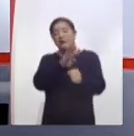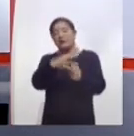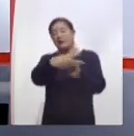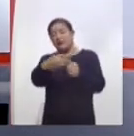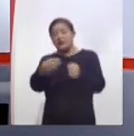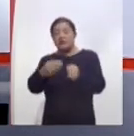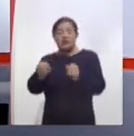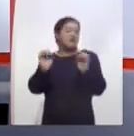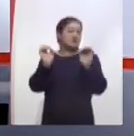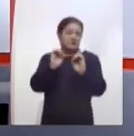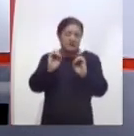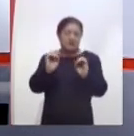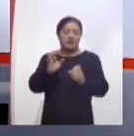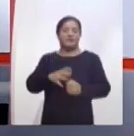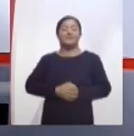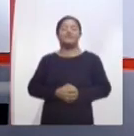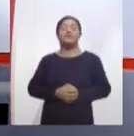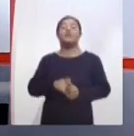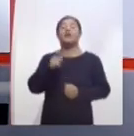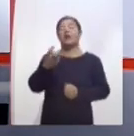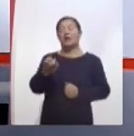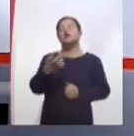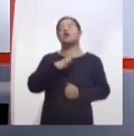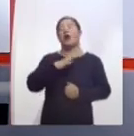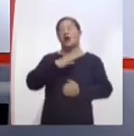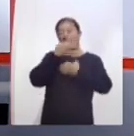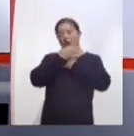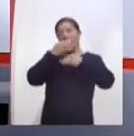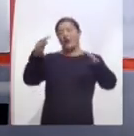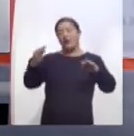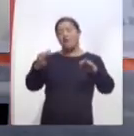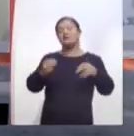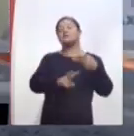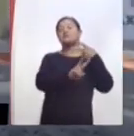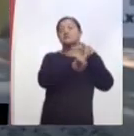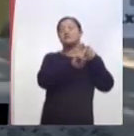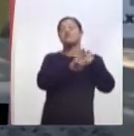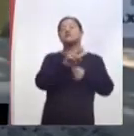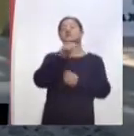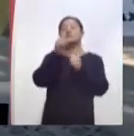Lo anterior como parte de la campaña Quédate en Casa.